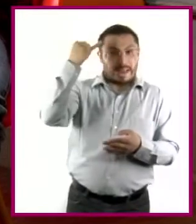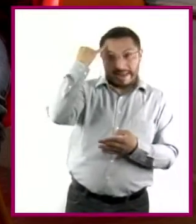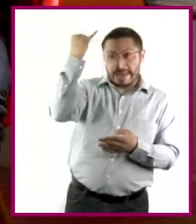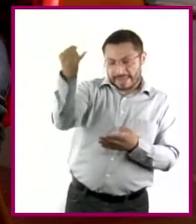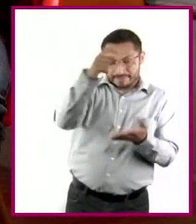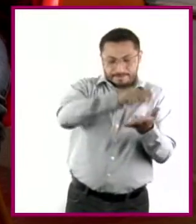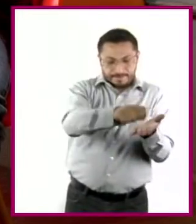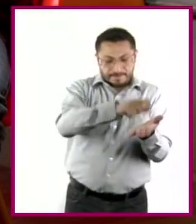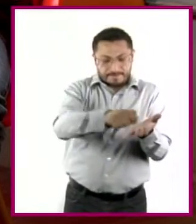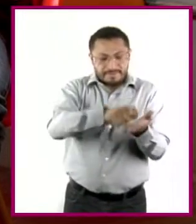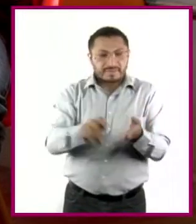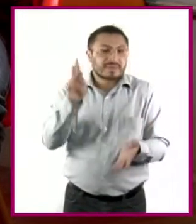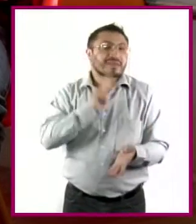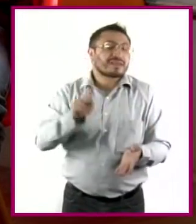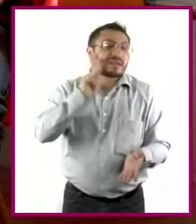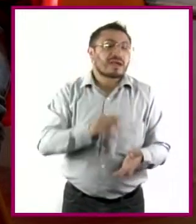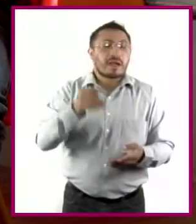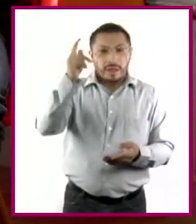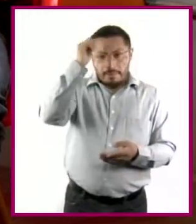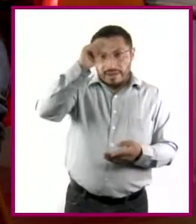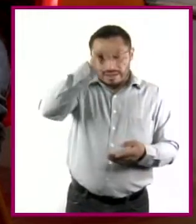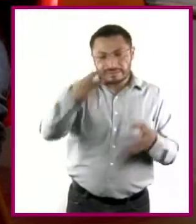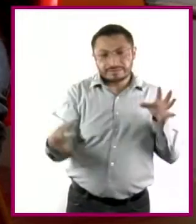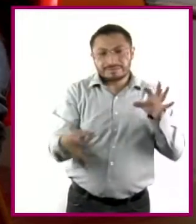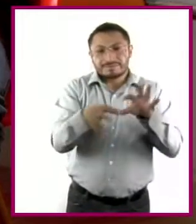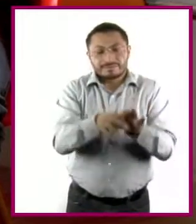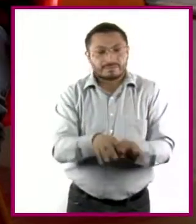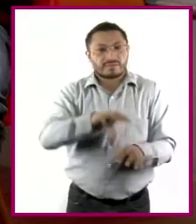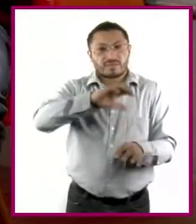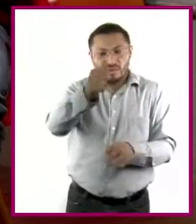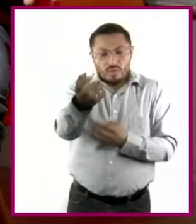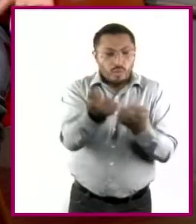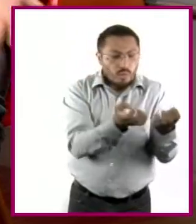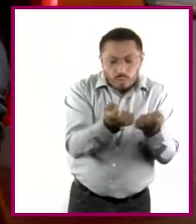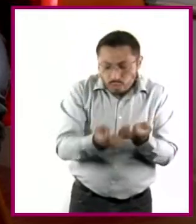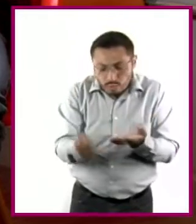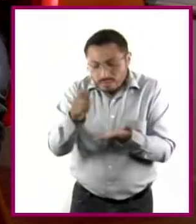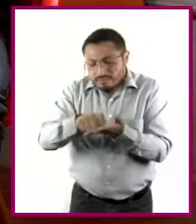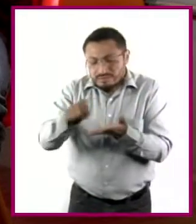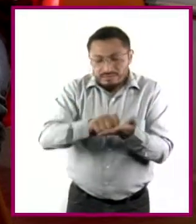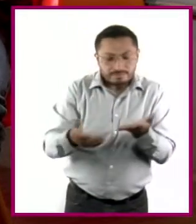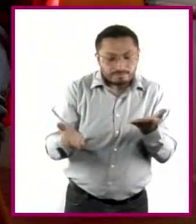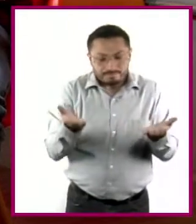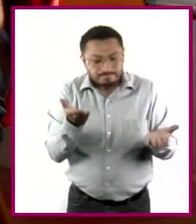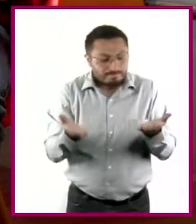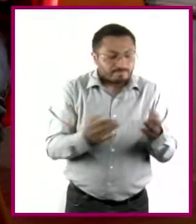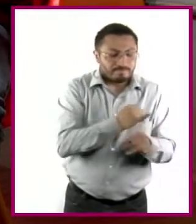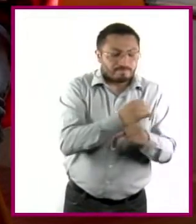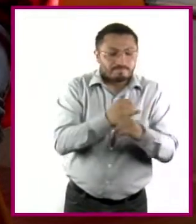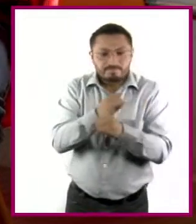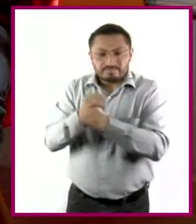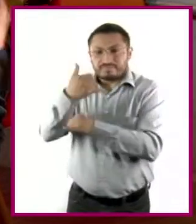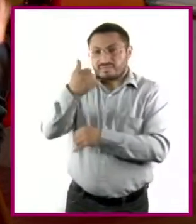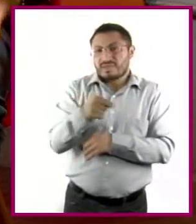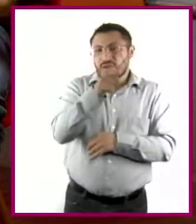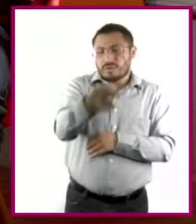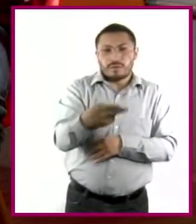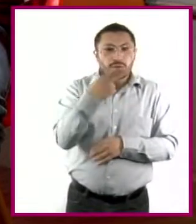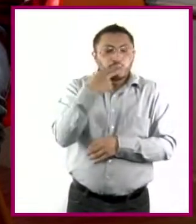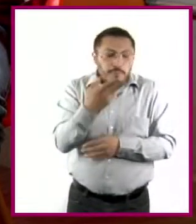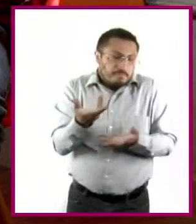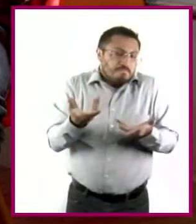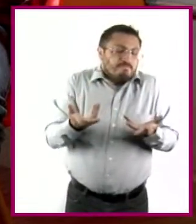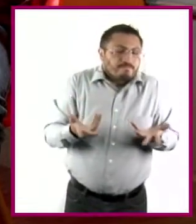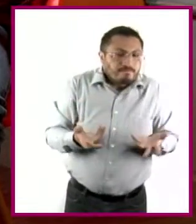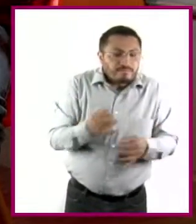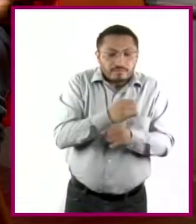de comprobarla con apoyo teórico, que consiste en otros ensayos, artículos e investigaciones, y en apoyo práctico o de campo, que